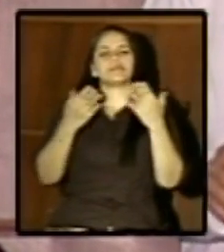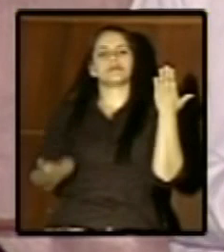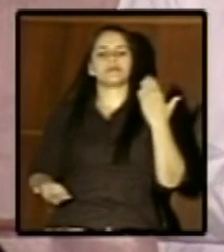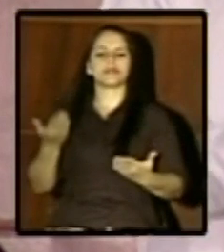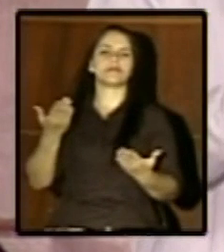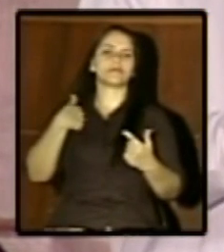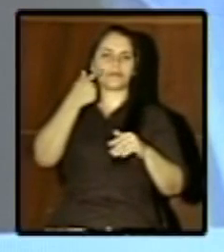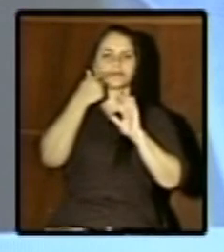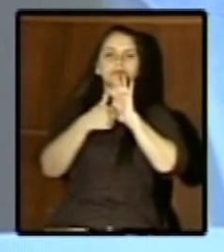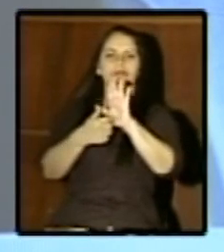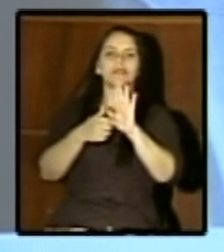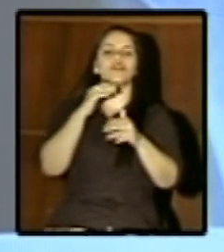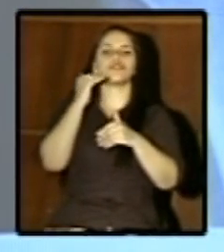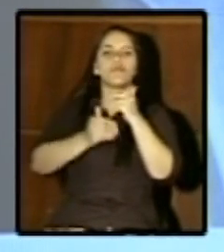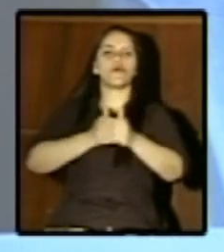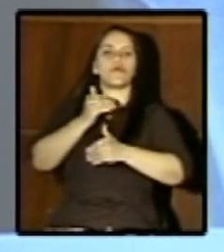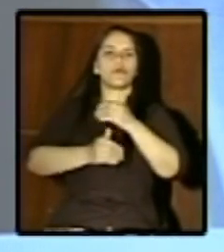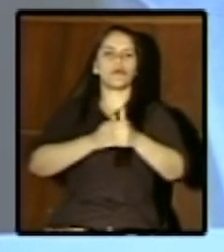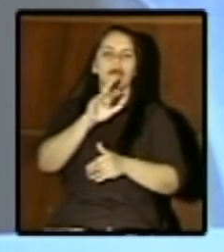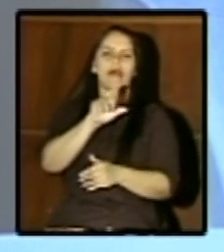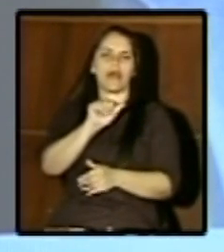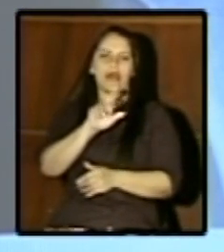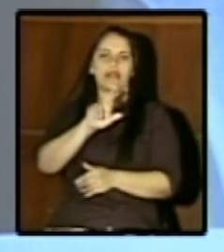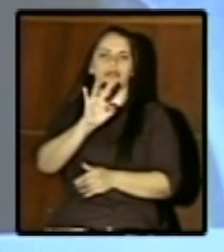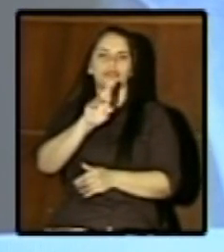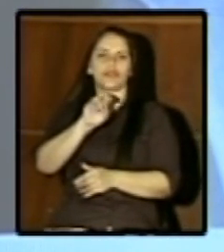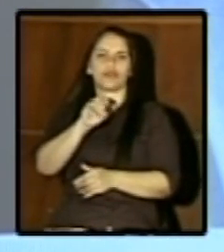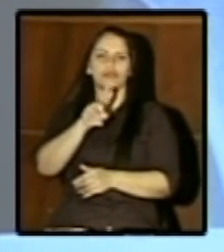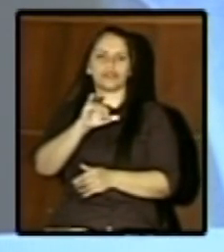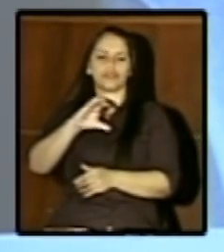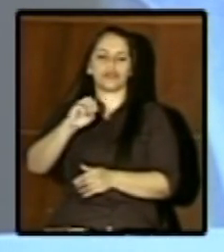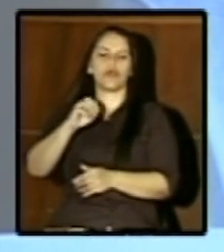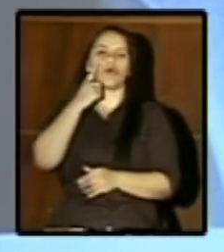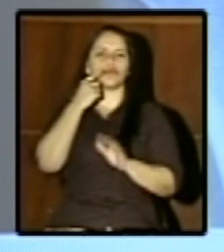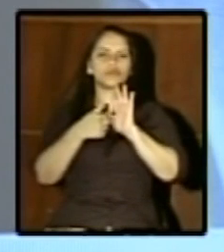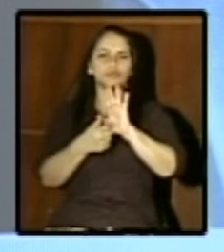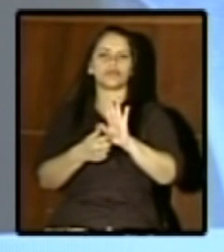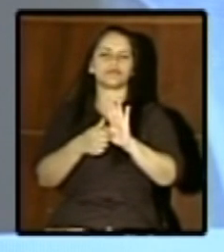en muchas partes o en poquitas, ¿cierto? Eso es un proceso artrósico